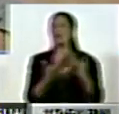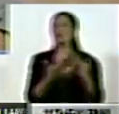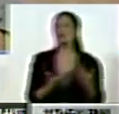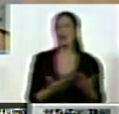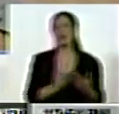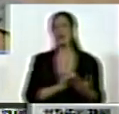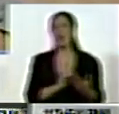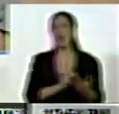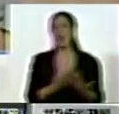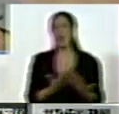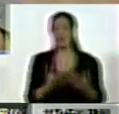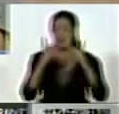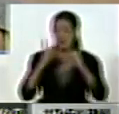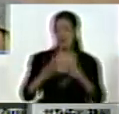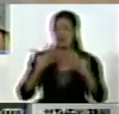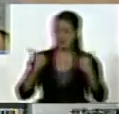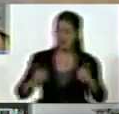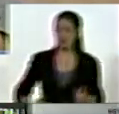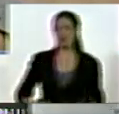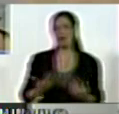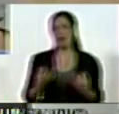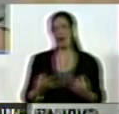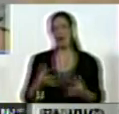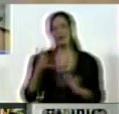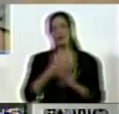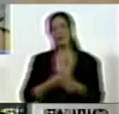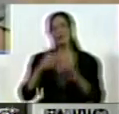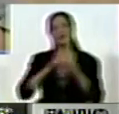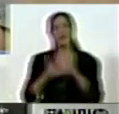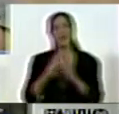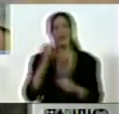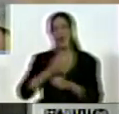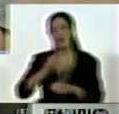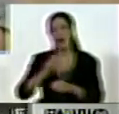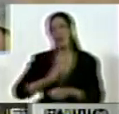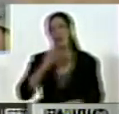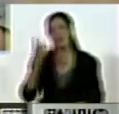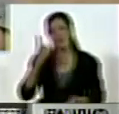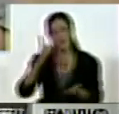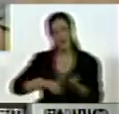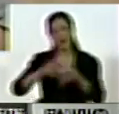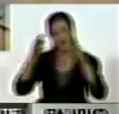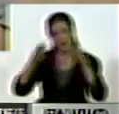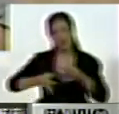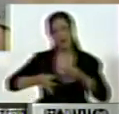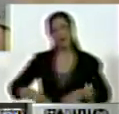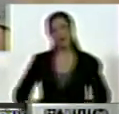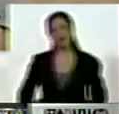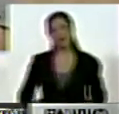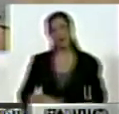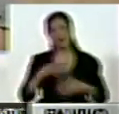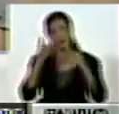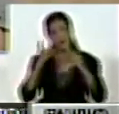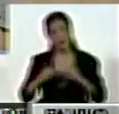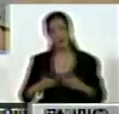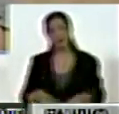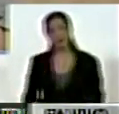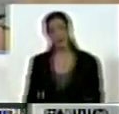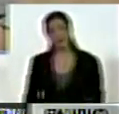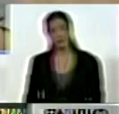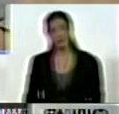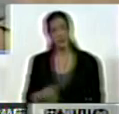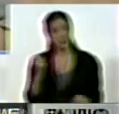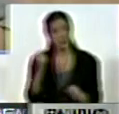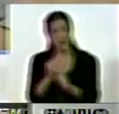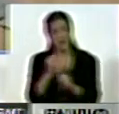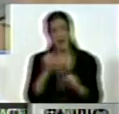gala de la dignidad de lo que es ser un trabajador honesto, de lo que es ser un trabajador digno, de lo que es ser un